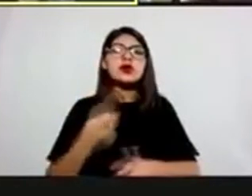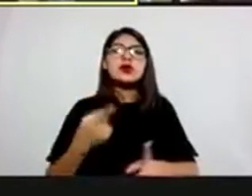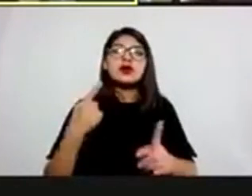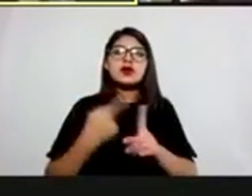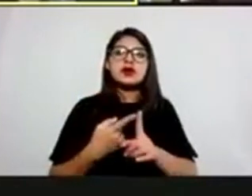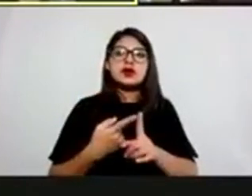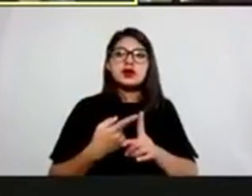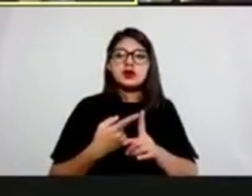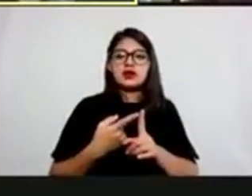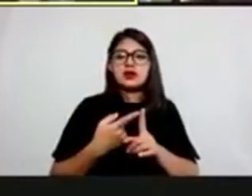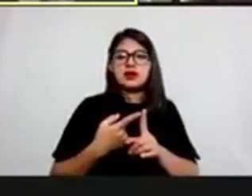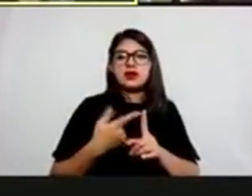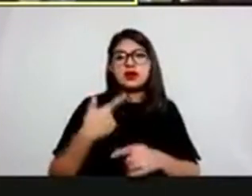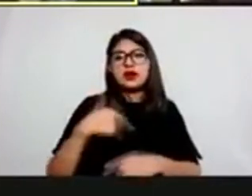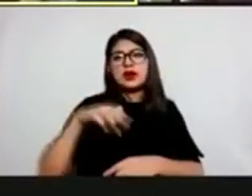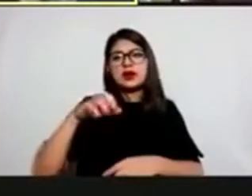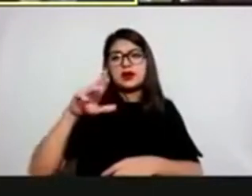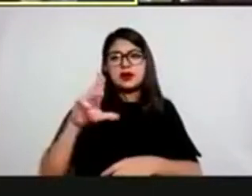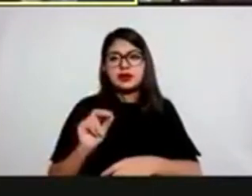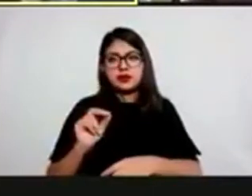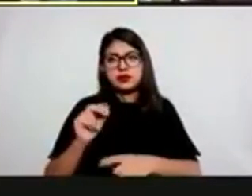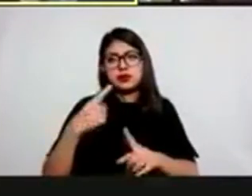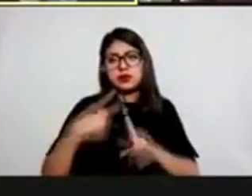de las denunciantes.